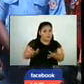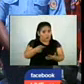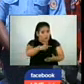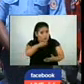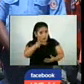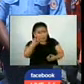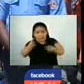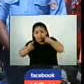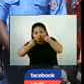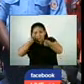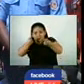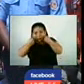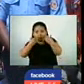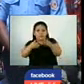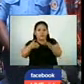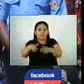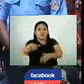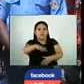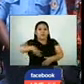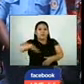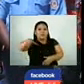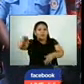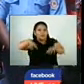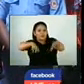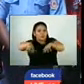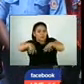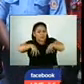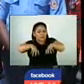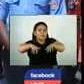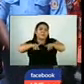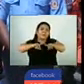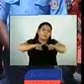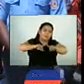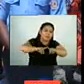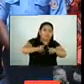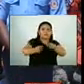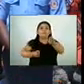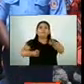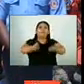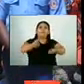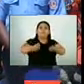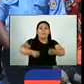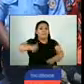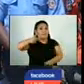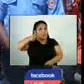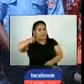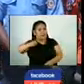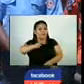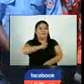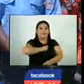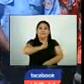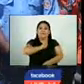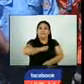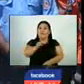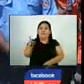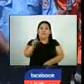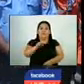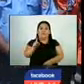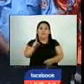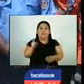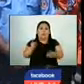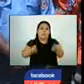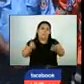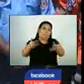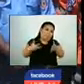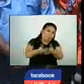visitar lugares o el interior del país lo hagan conduciendo responsablemente y así no se conviertan ni en